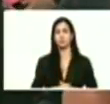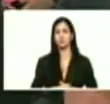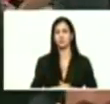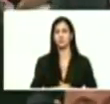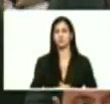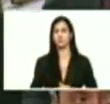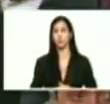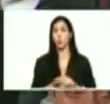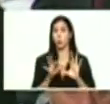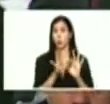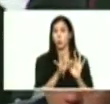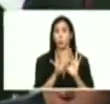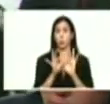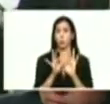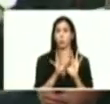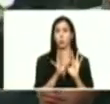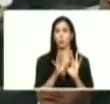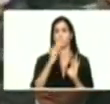unido